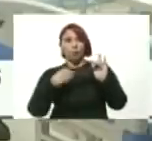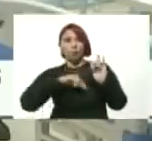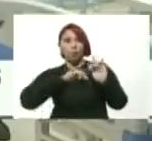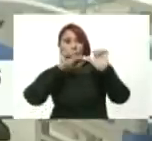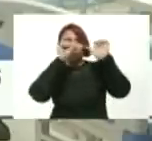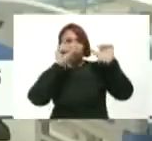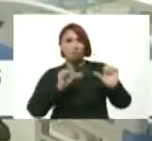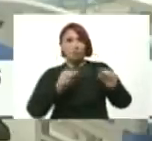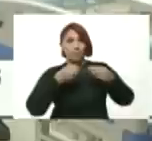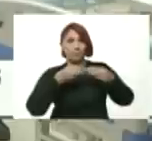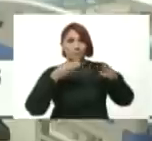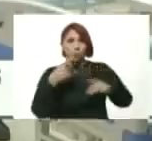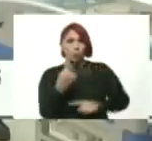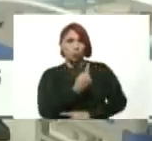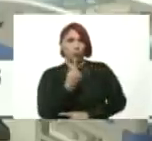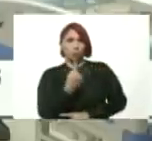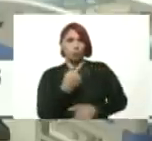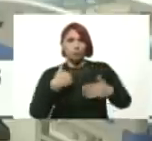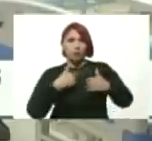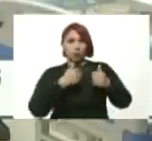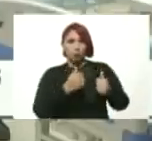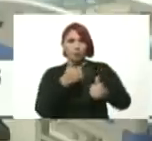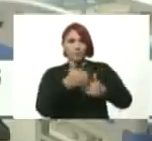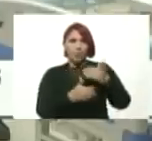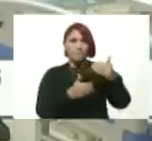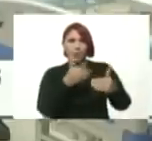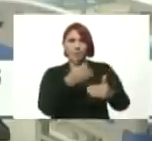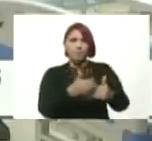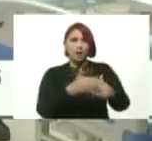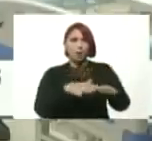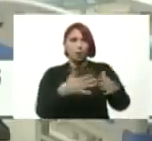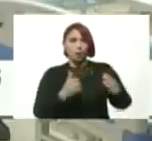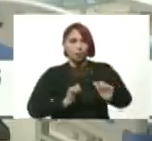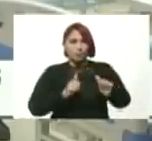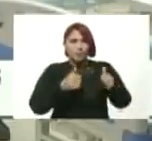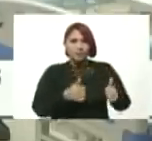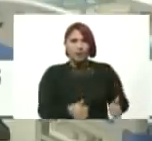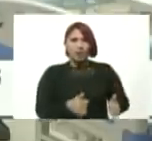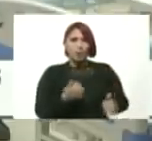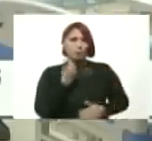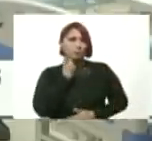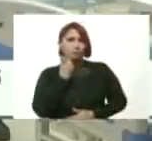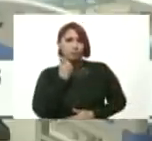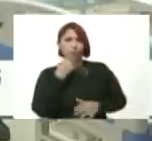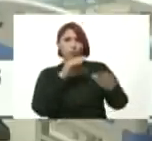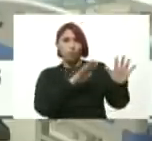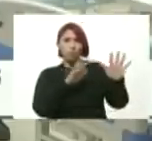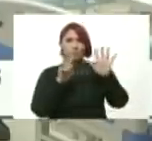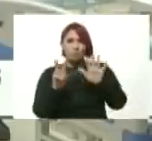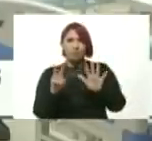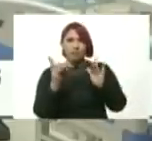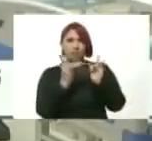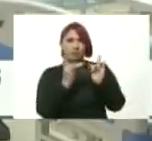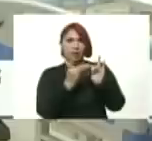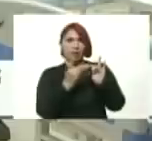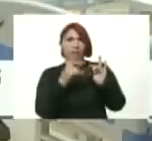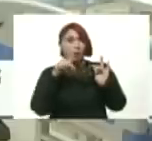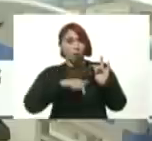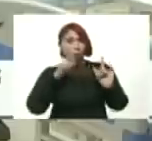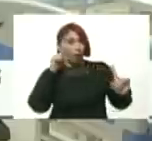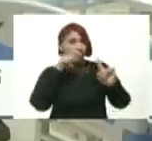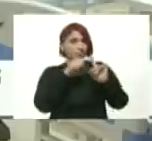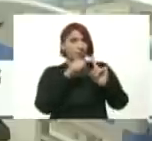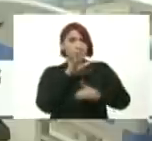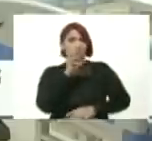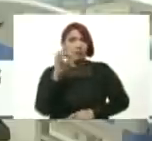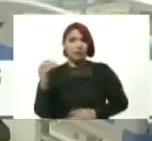público único de salud que avanzamos cuando iniciamos las pandemias desde 97 camas y hoy alcanzamos estas 500 camas es decir que